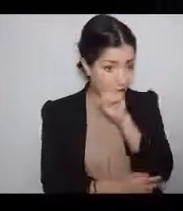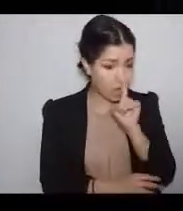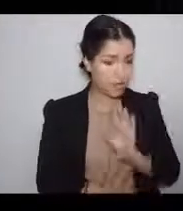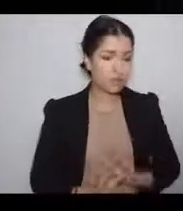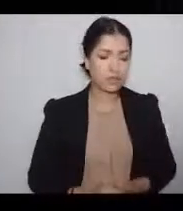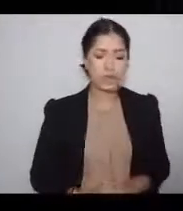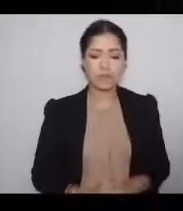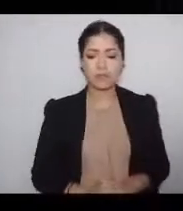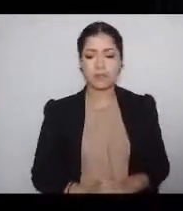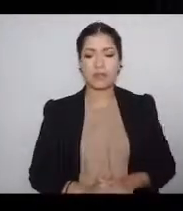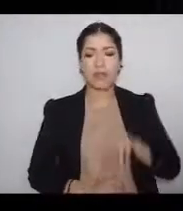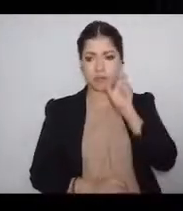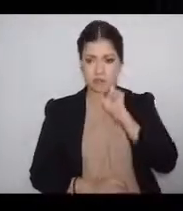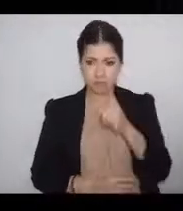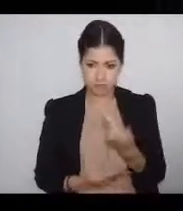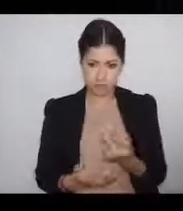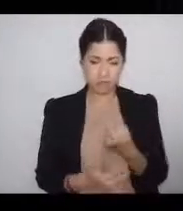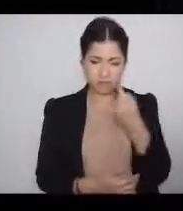Pero hoy,